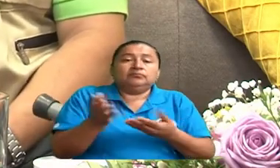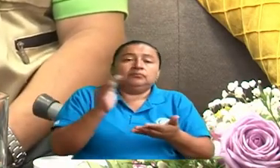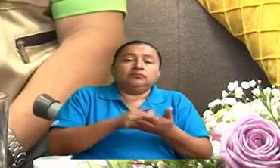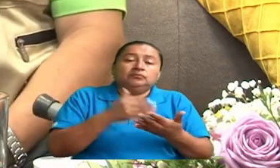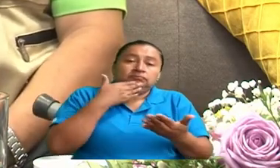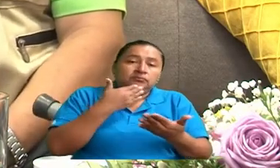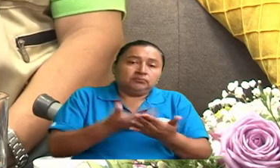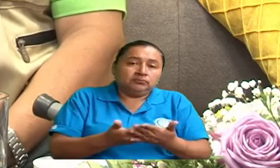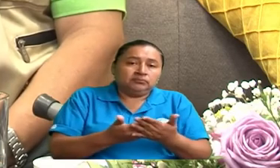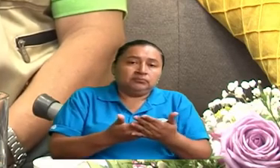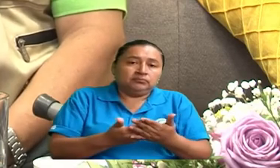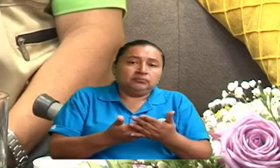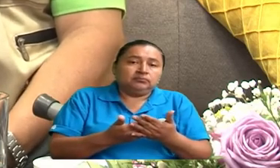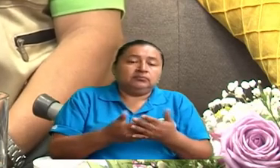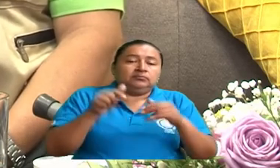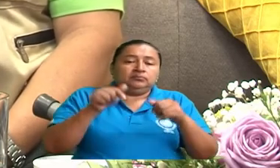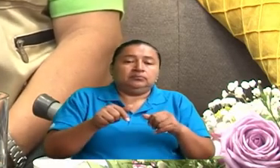agradecer